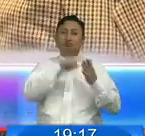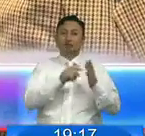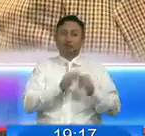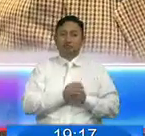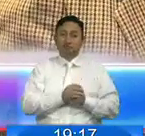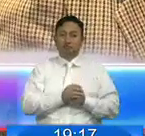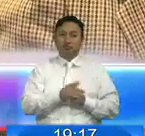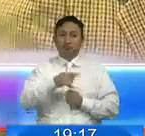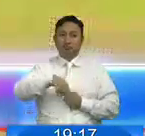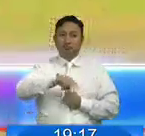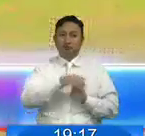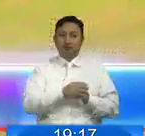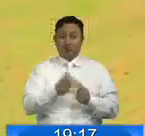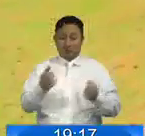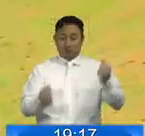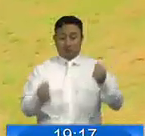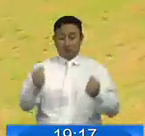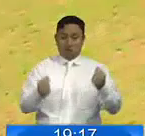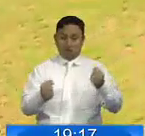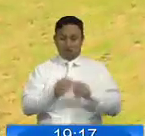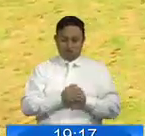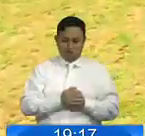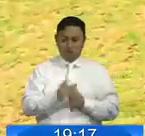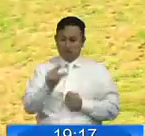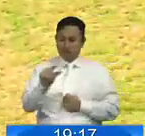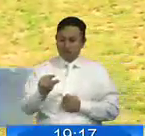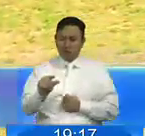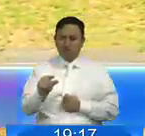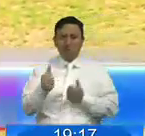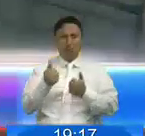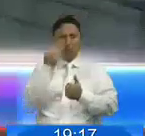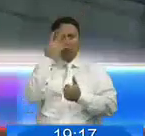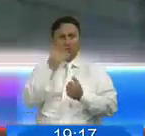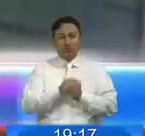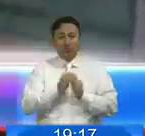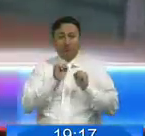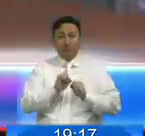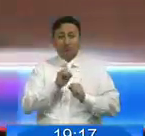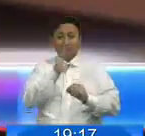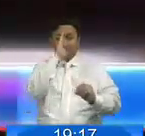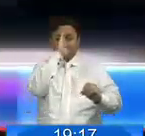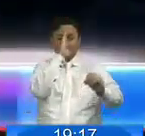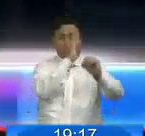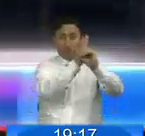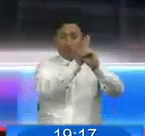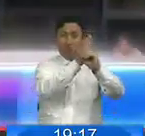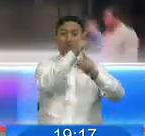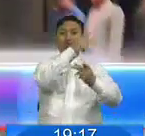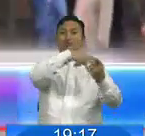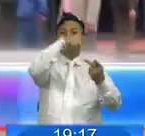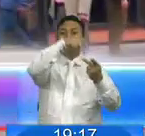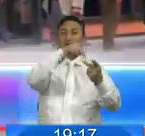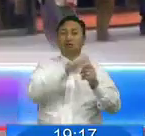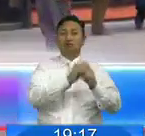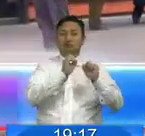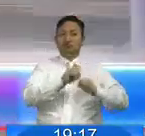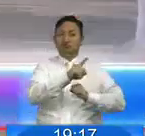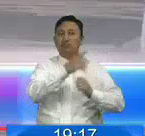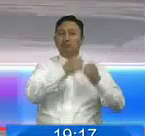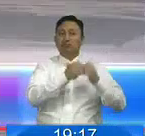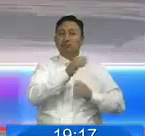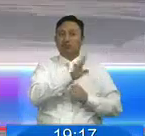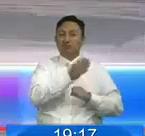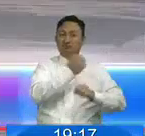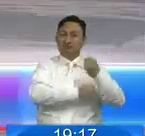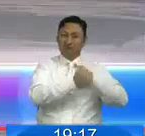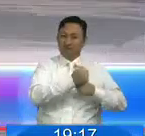pequeño es hermoso. Bajo esa filosofía, Vaquero alista cartuchos para llegar a la prefectura de Pichincha. buscando soluciones a problemas que no han podido